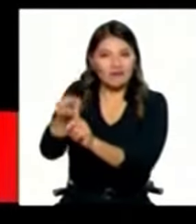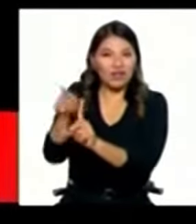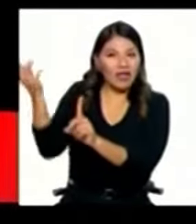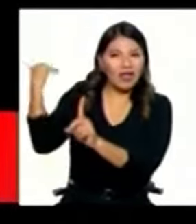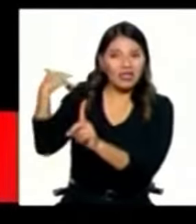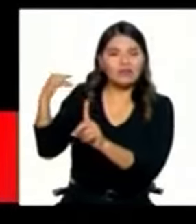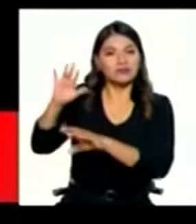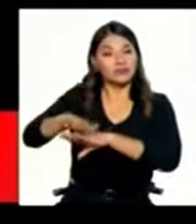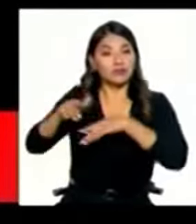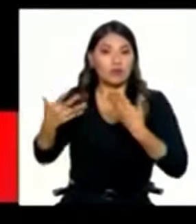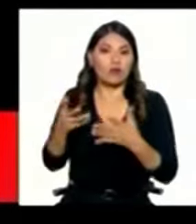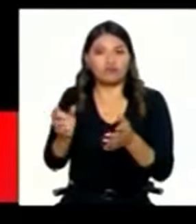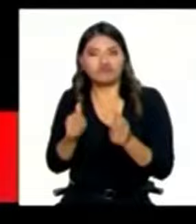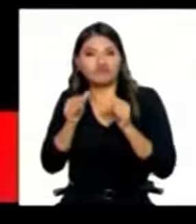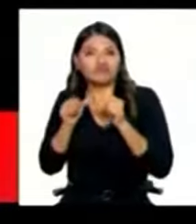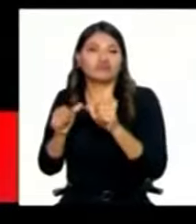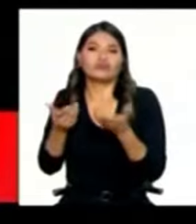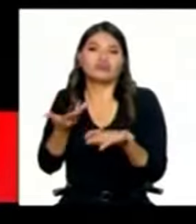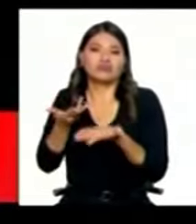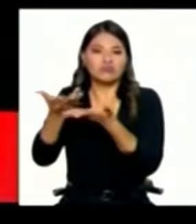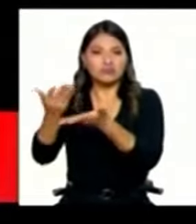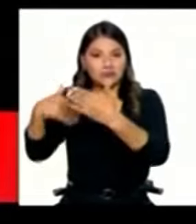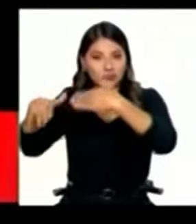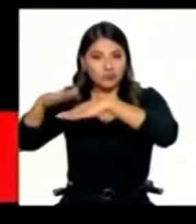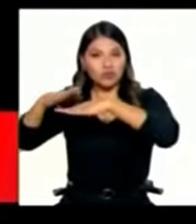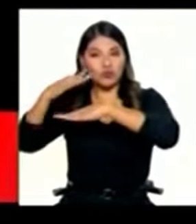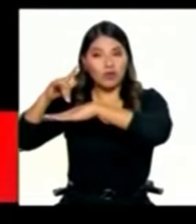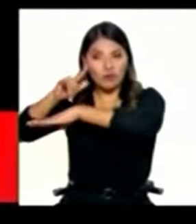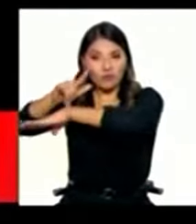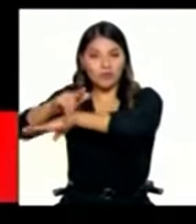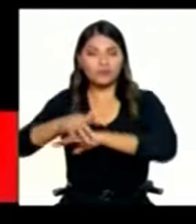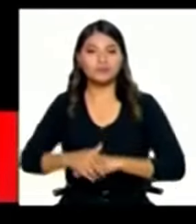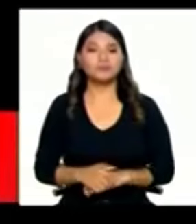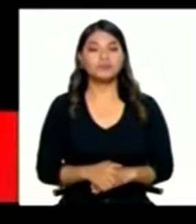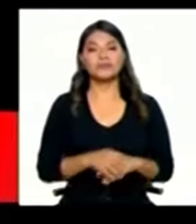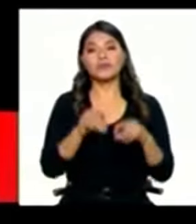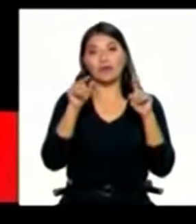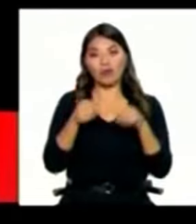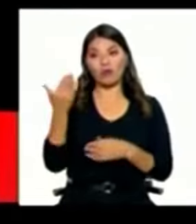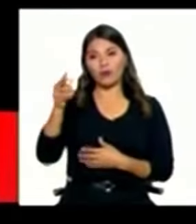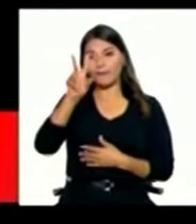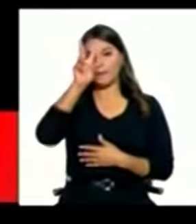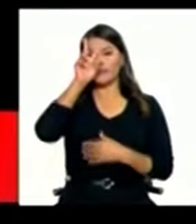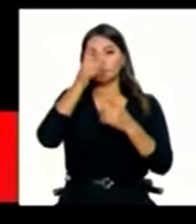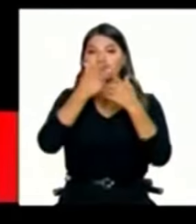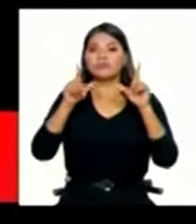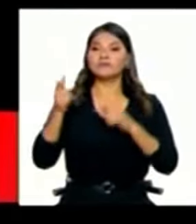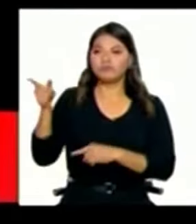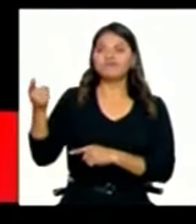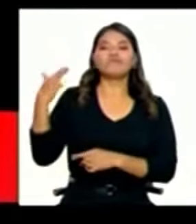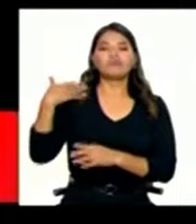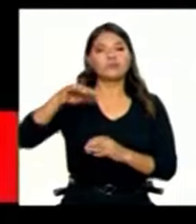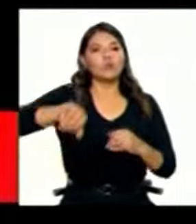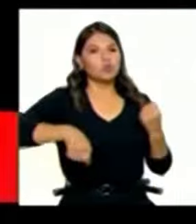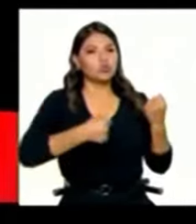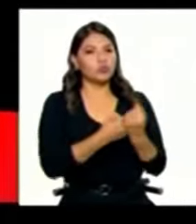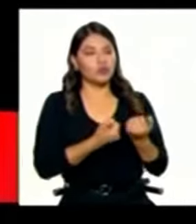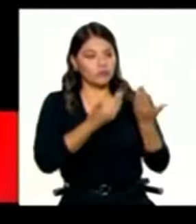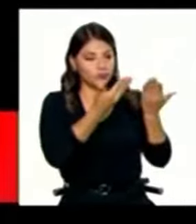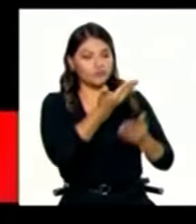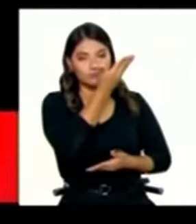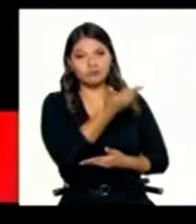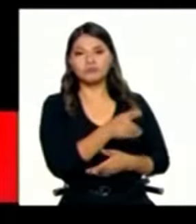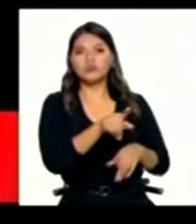la movilidad. Bueno, Perú Libre también se ha pronunciado, por supuesto, respaldando al ex dirigente de